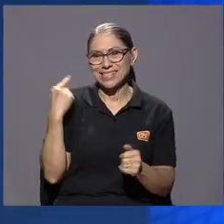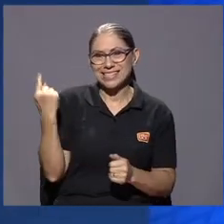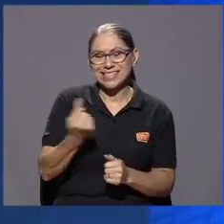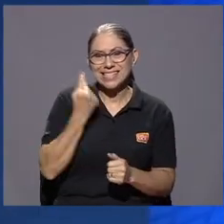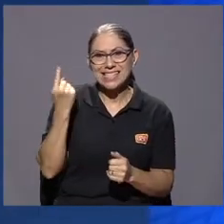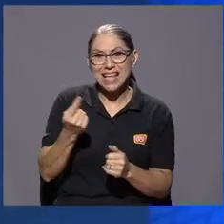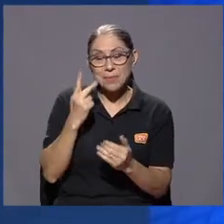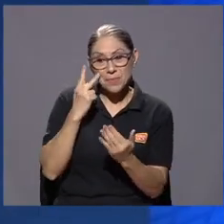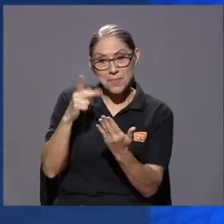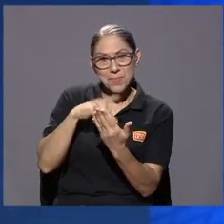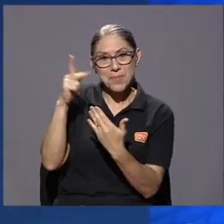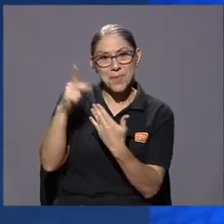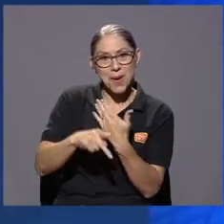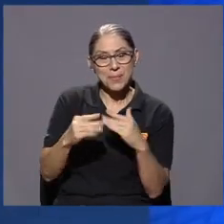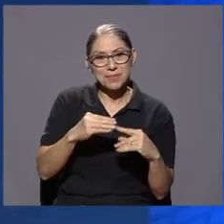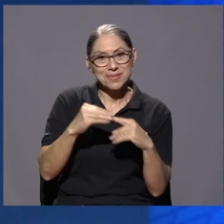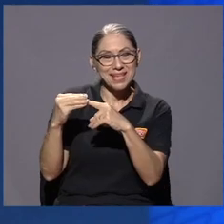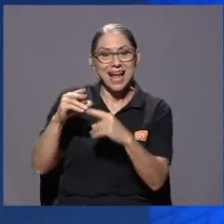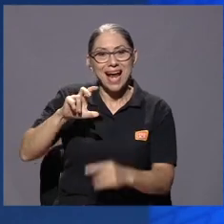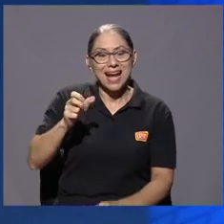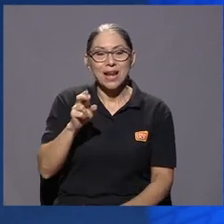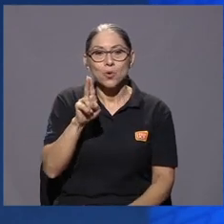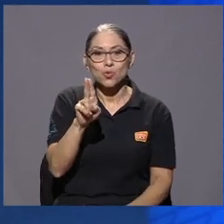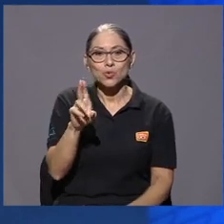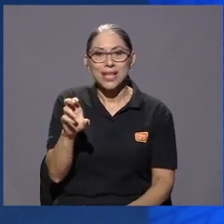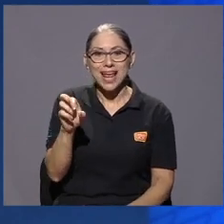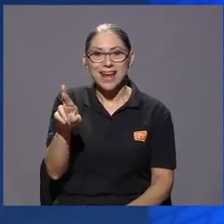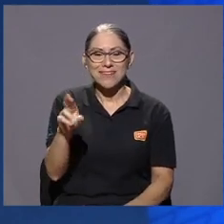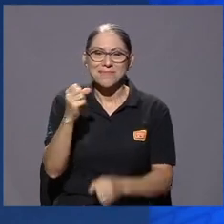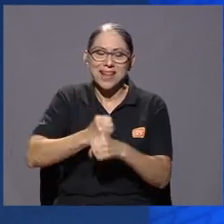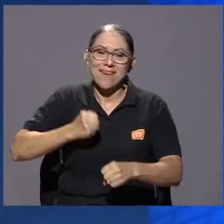acompañarnos siempre en estos programas especiales de Canal UCR,